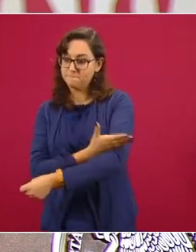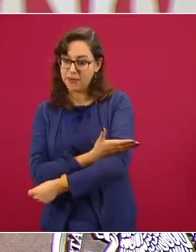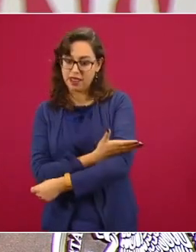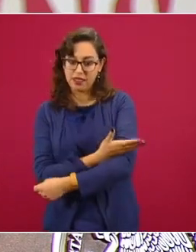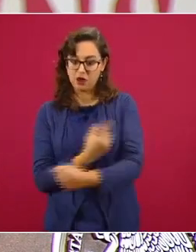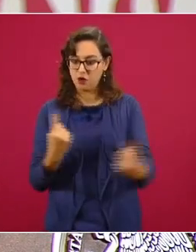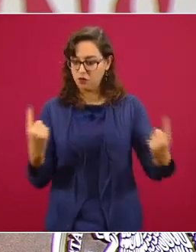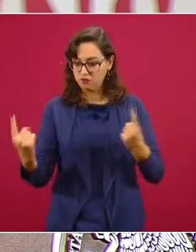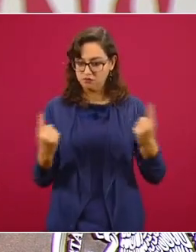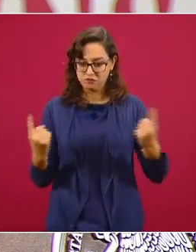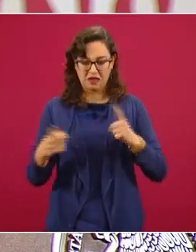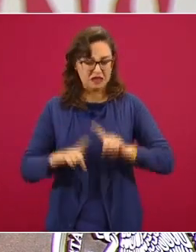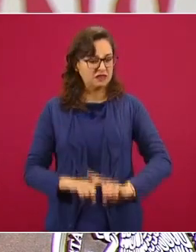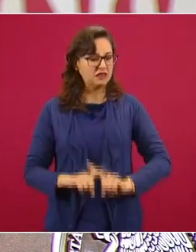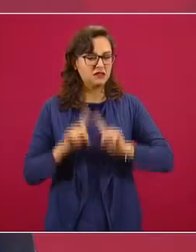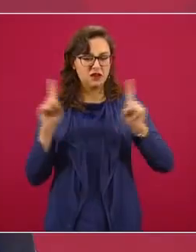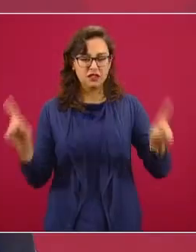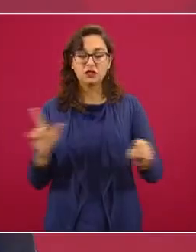las listas